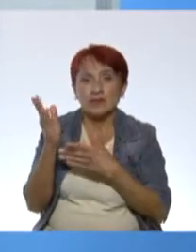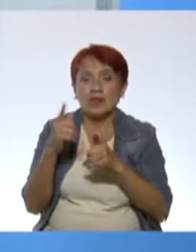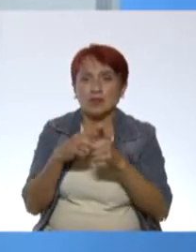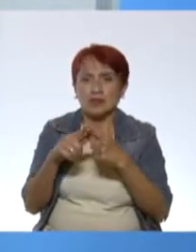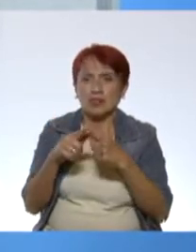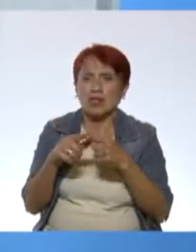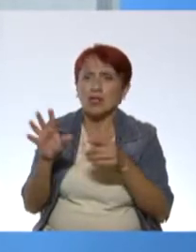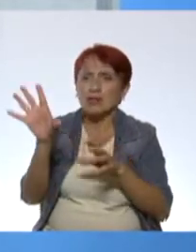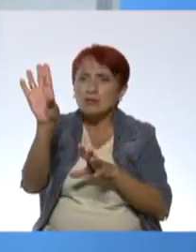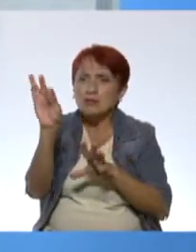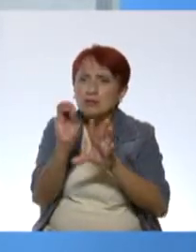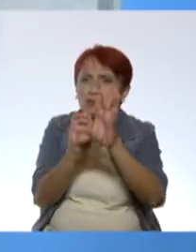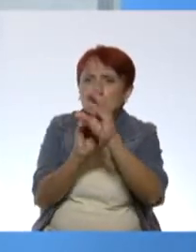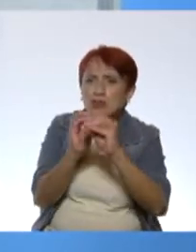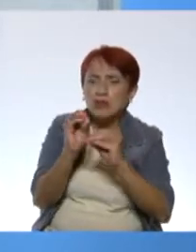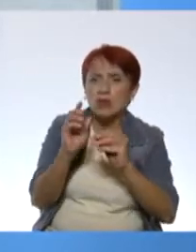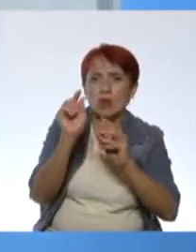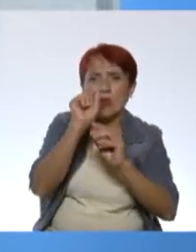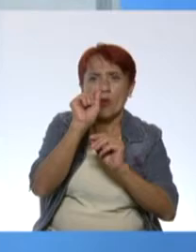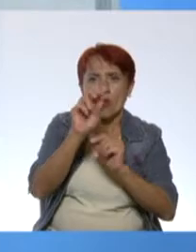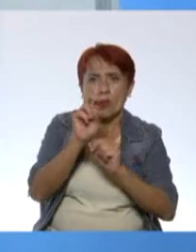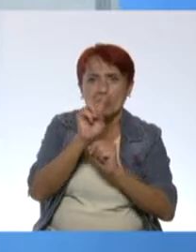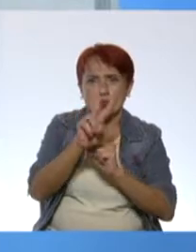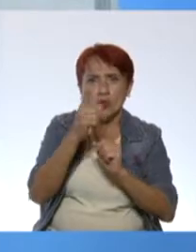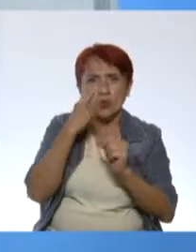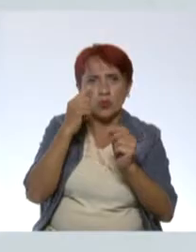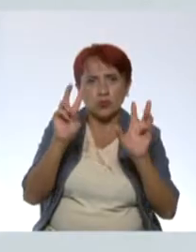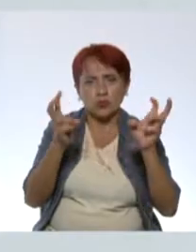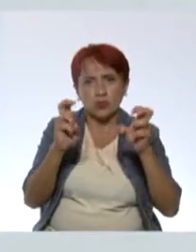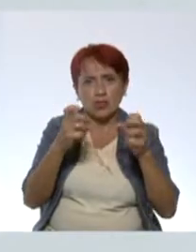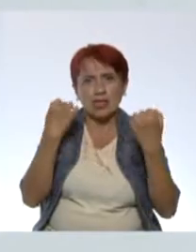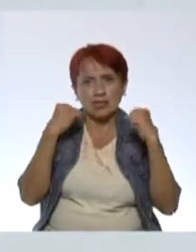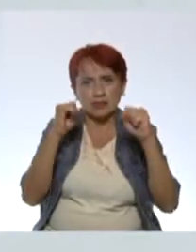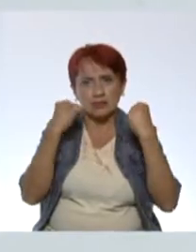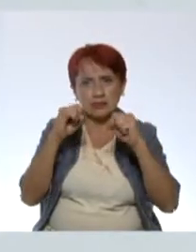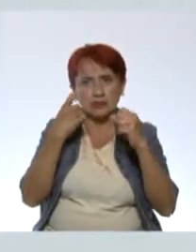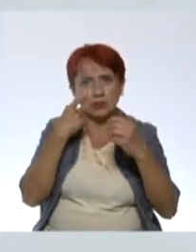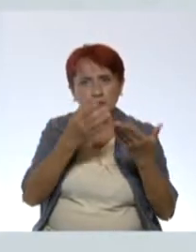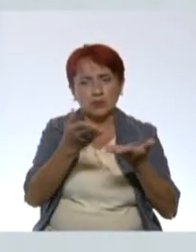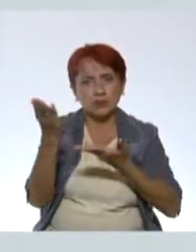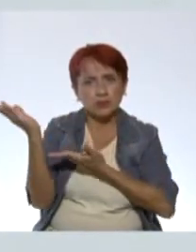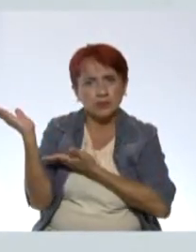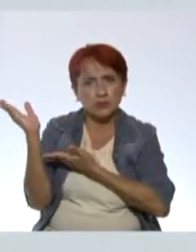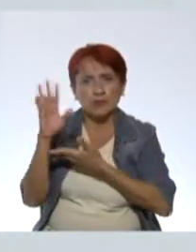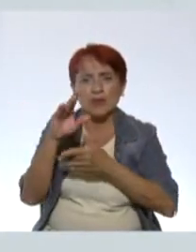dicen representar los siguientes puntos: punto 1, menos 1, 3, punto 2,